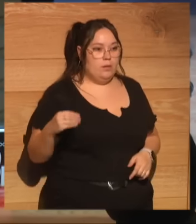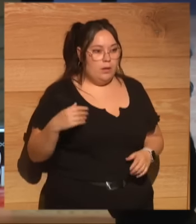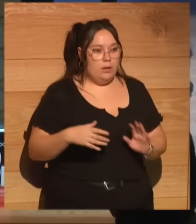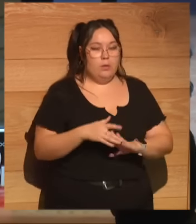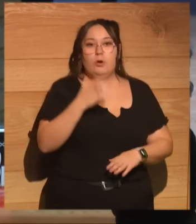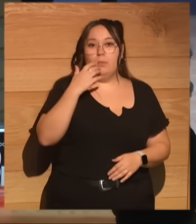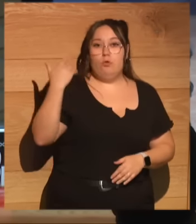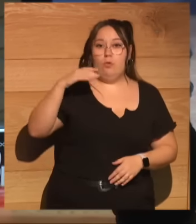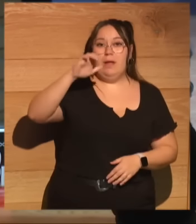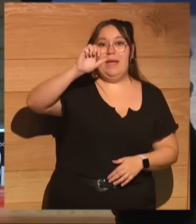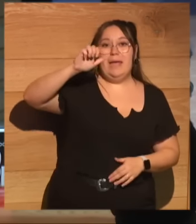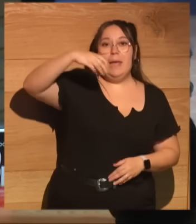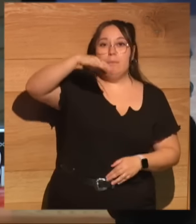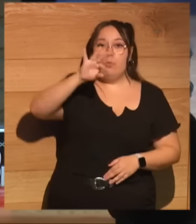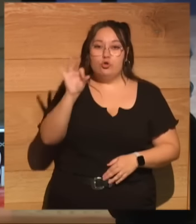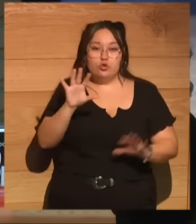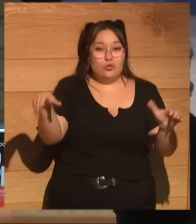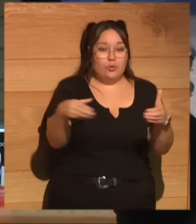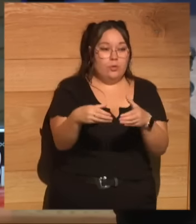Los hemos, claro.